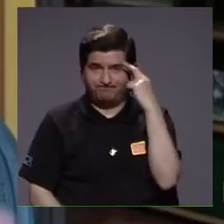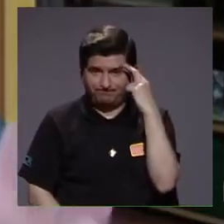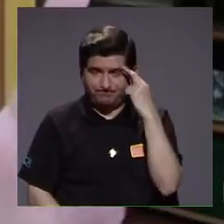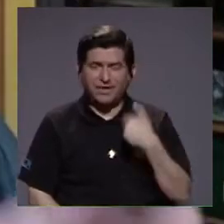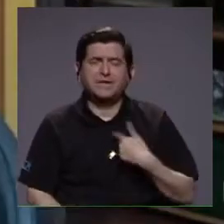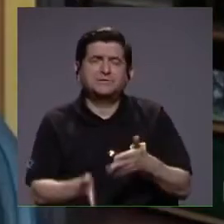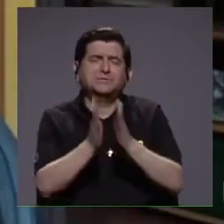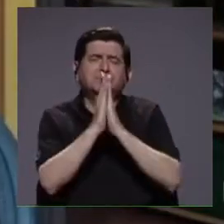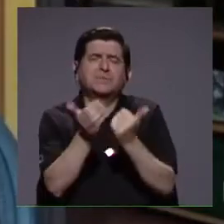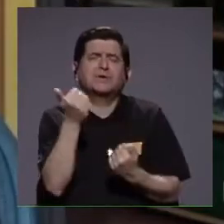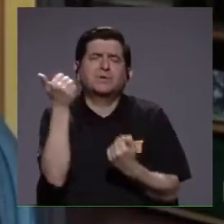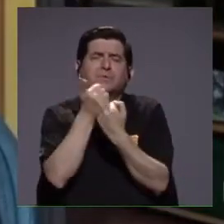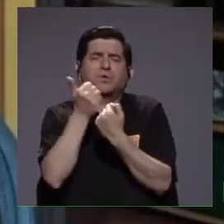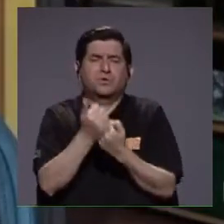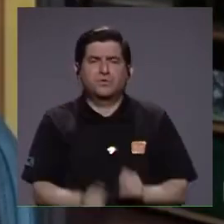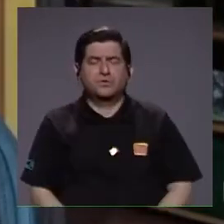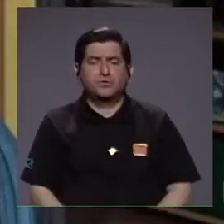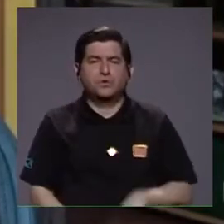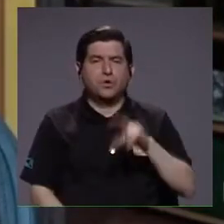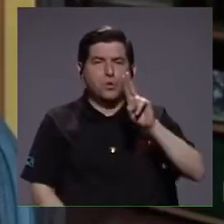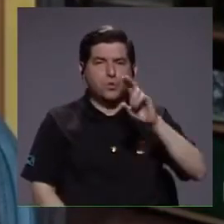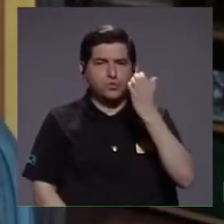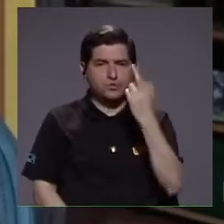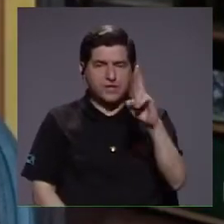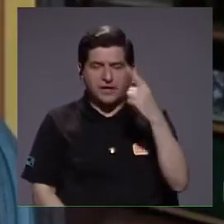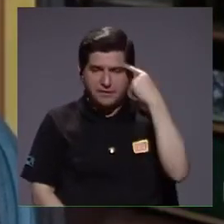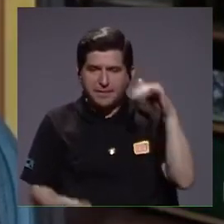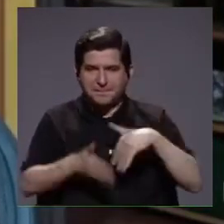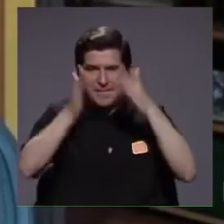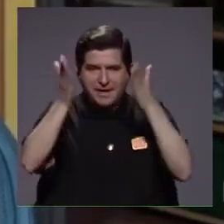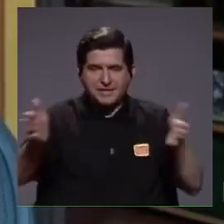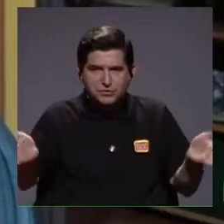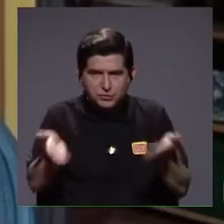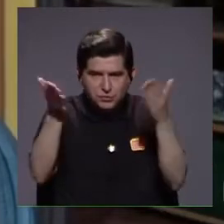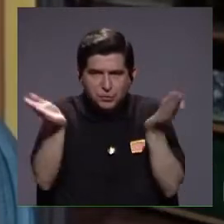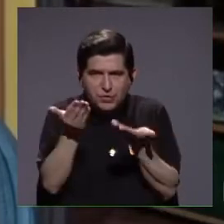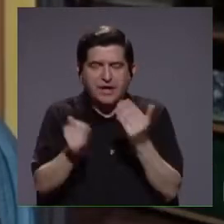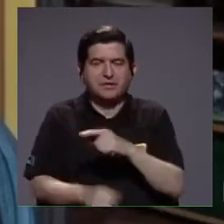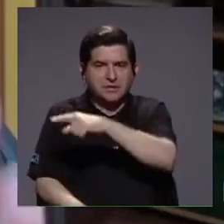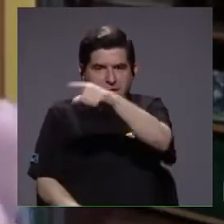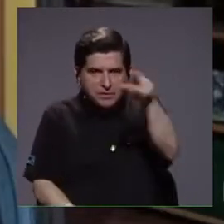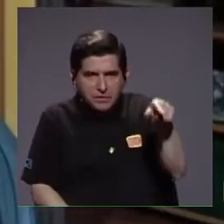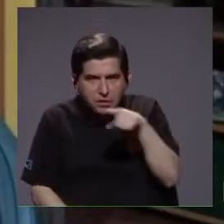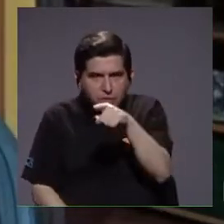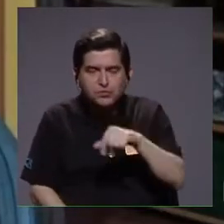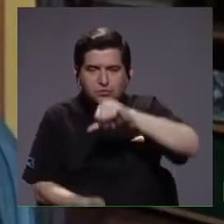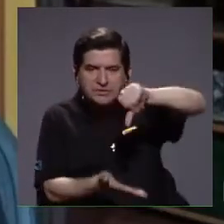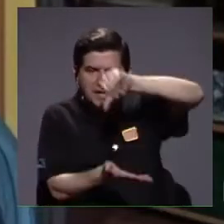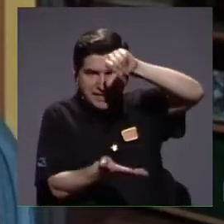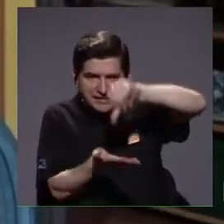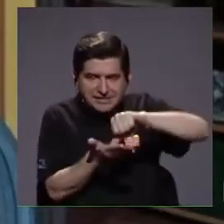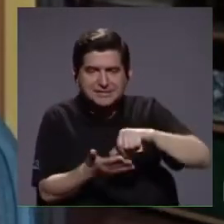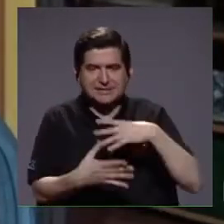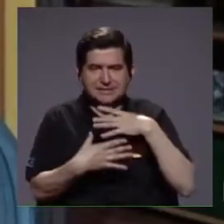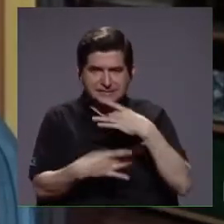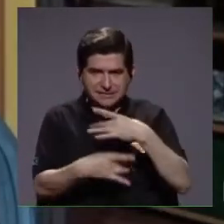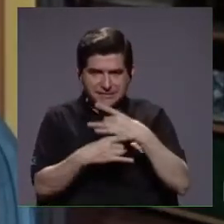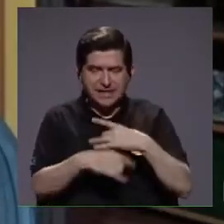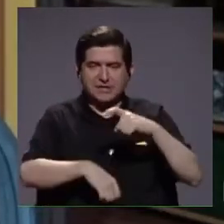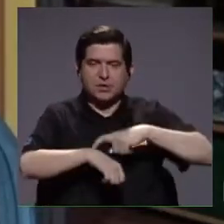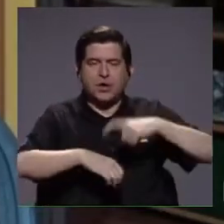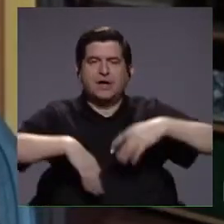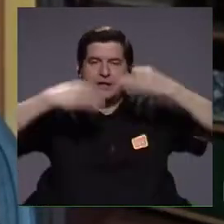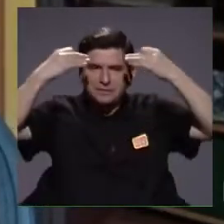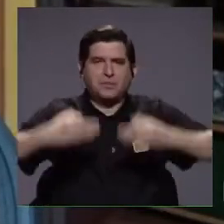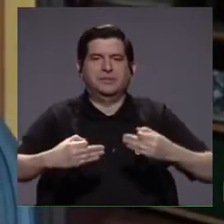eso, les pido apoyo para impulsar una UCR para sus estudiantes, en la que ustedes serán el centro de interés